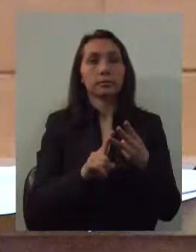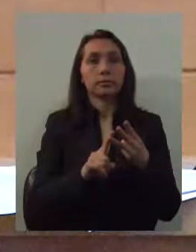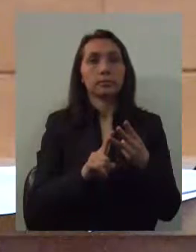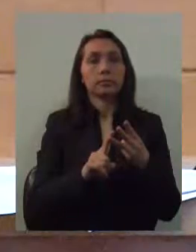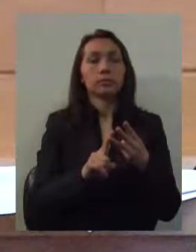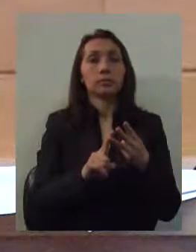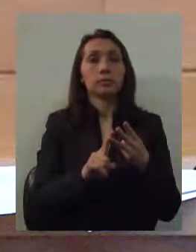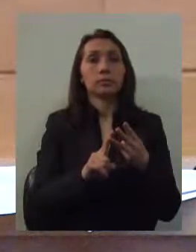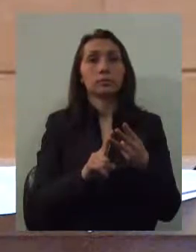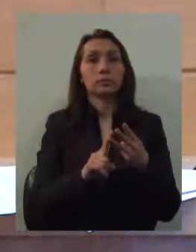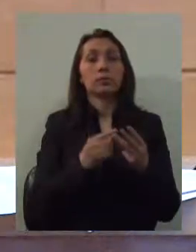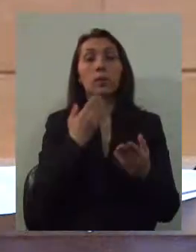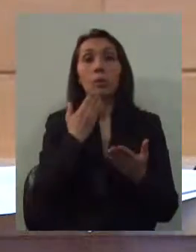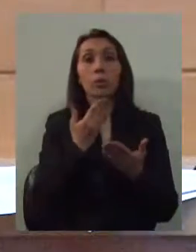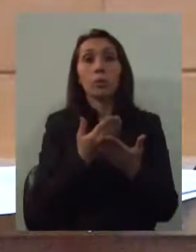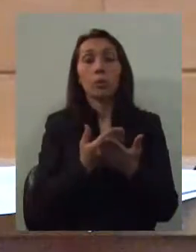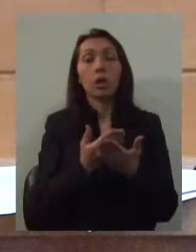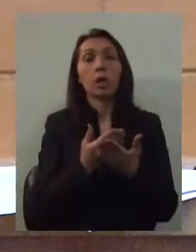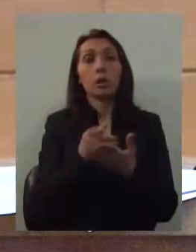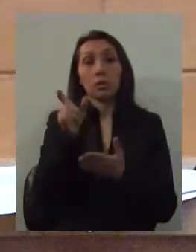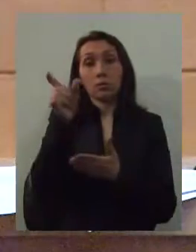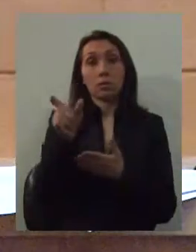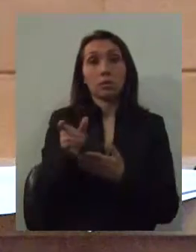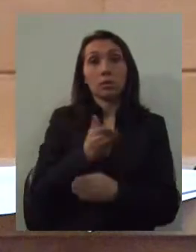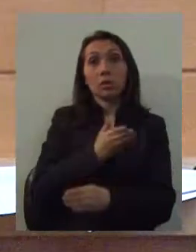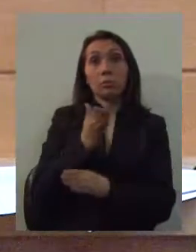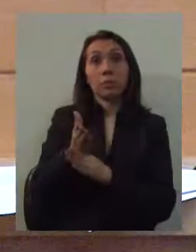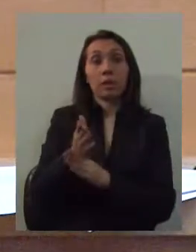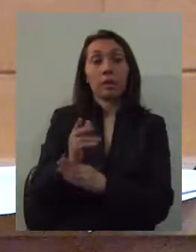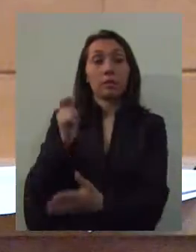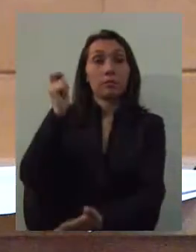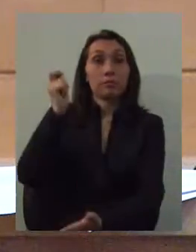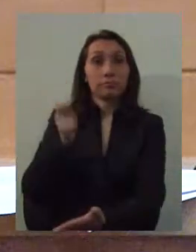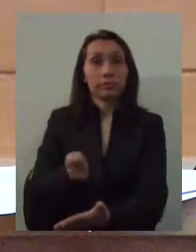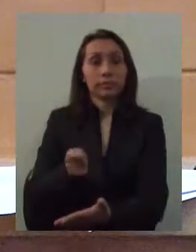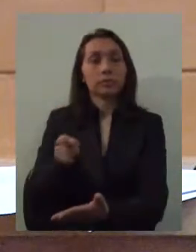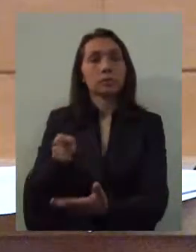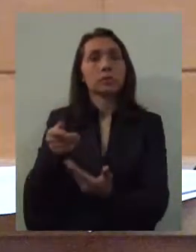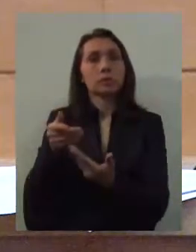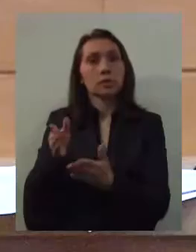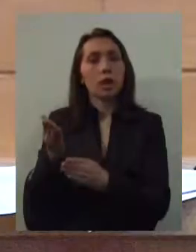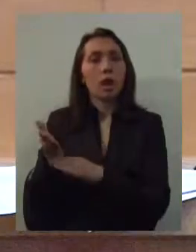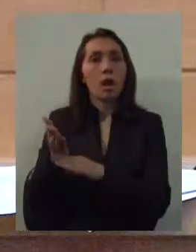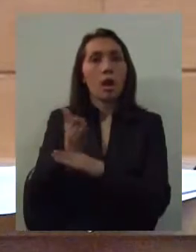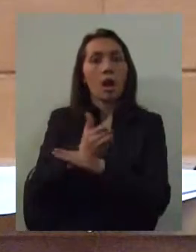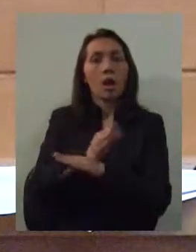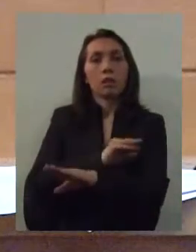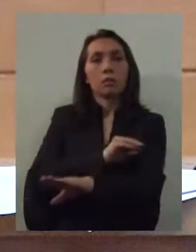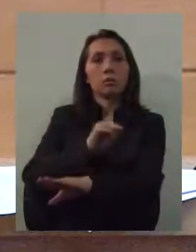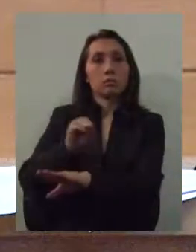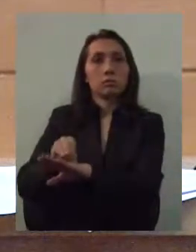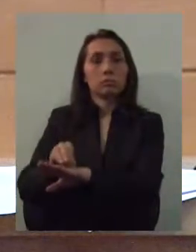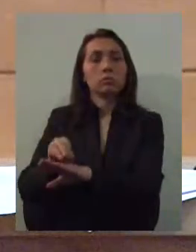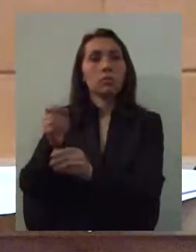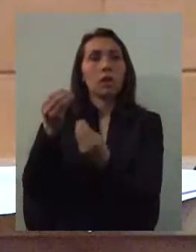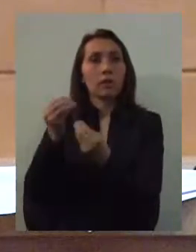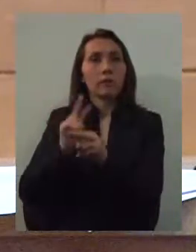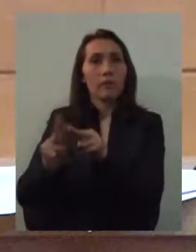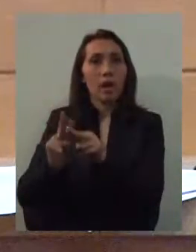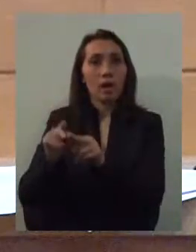que la parte en contra de la cual se invoca la sentencia haya sido debidamente notificada de la